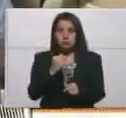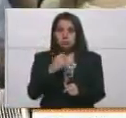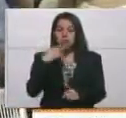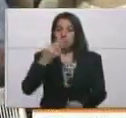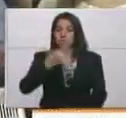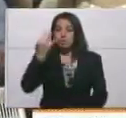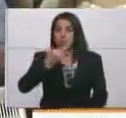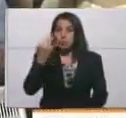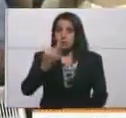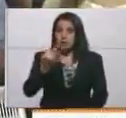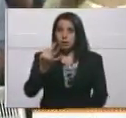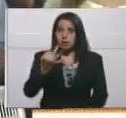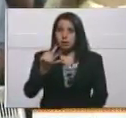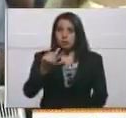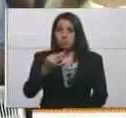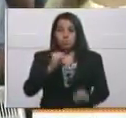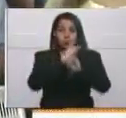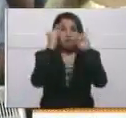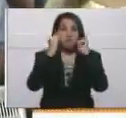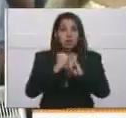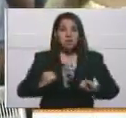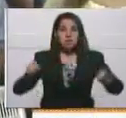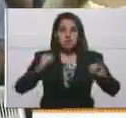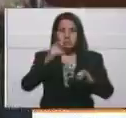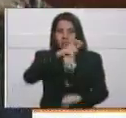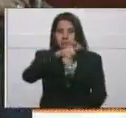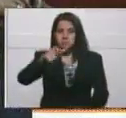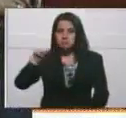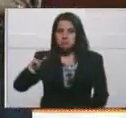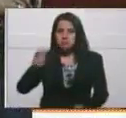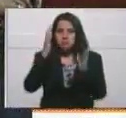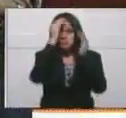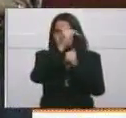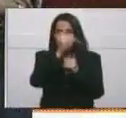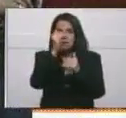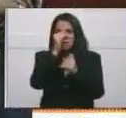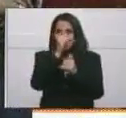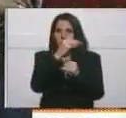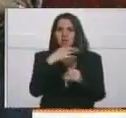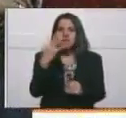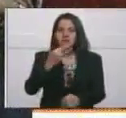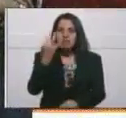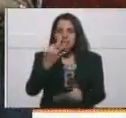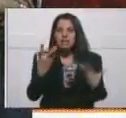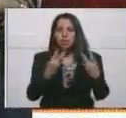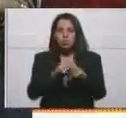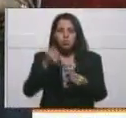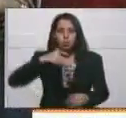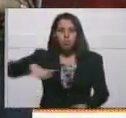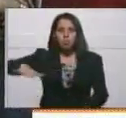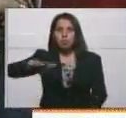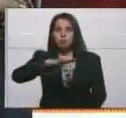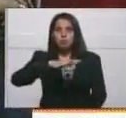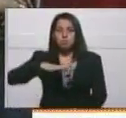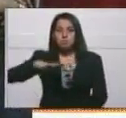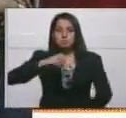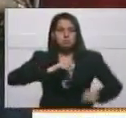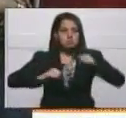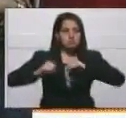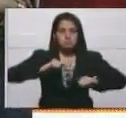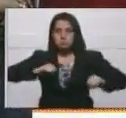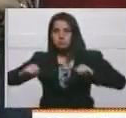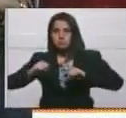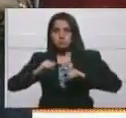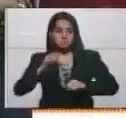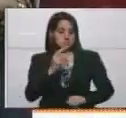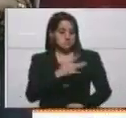verdaderamente trabajadores por la felicidad de la gente, que atiendan a la gente, que se muevan junto al pueblo. He decidido regionalizar